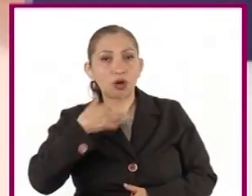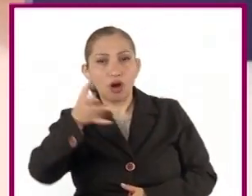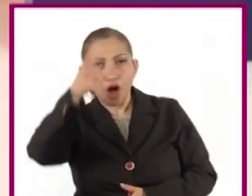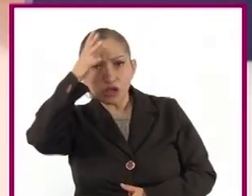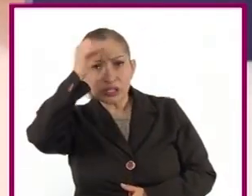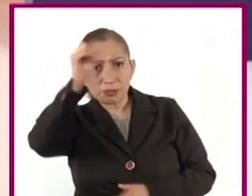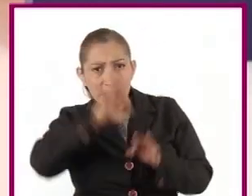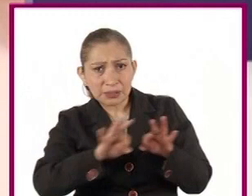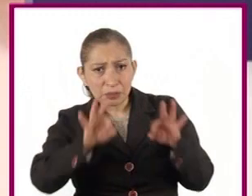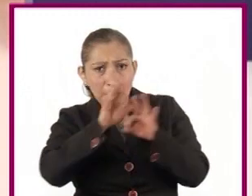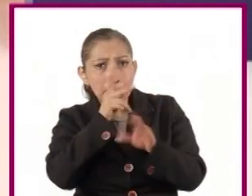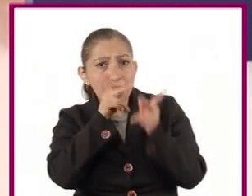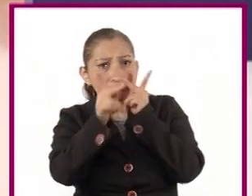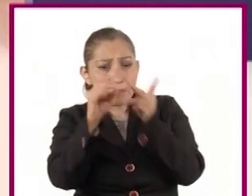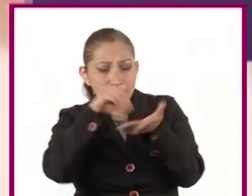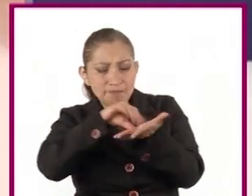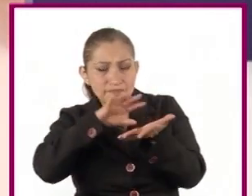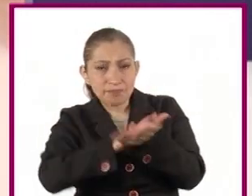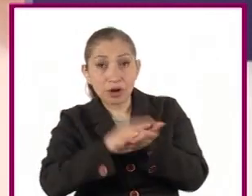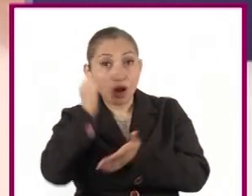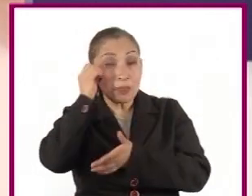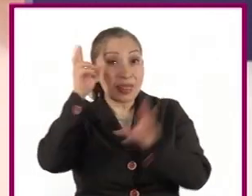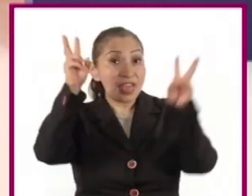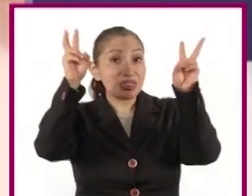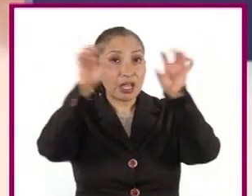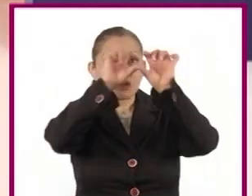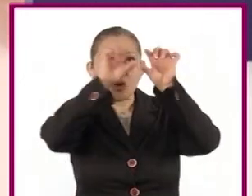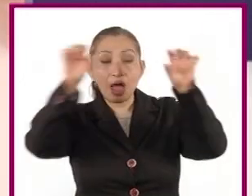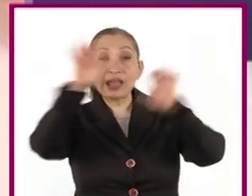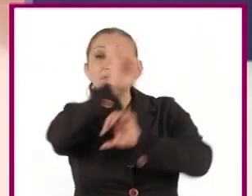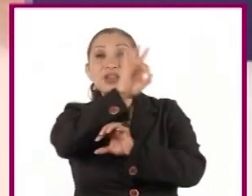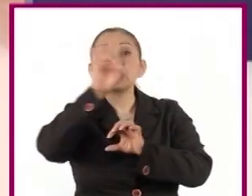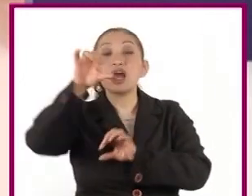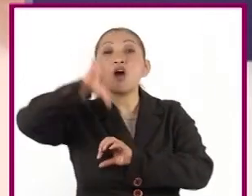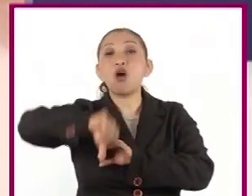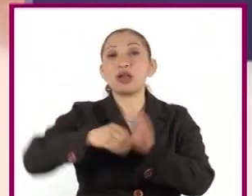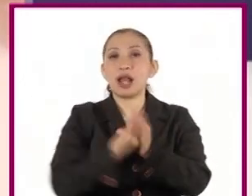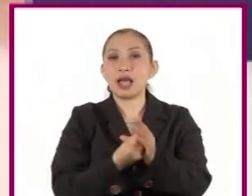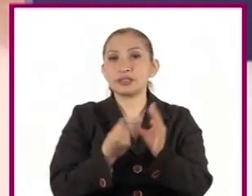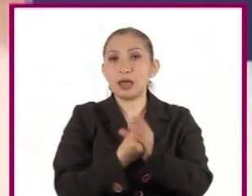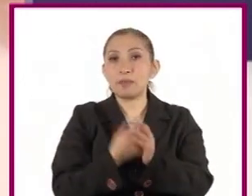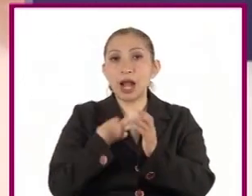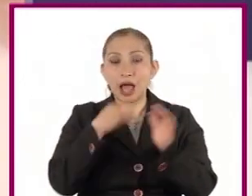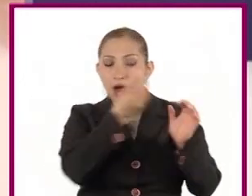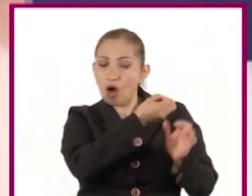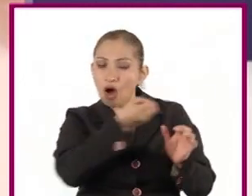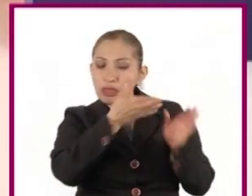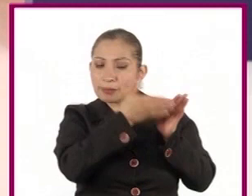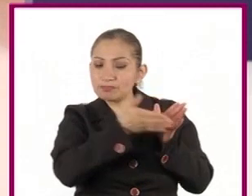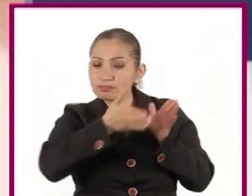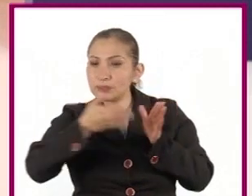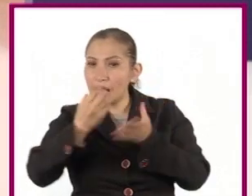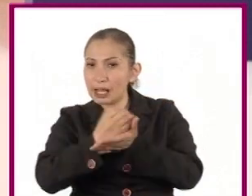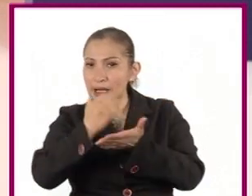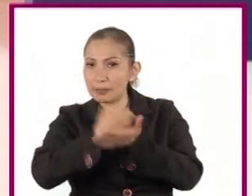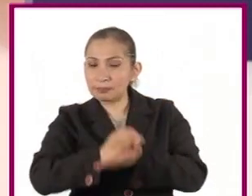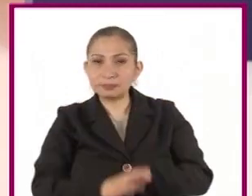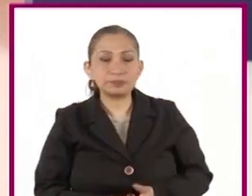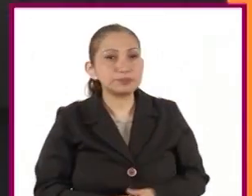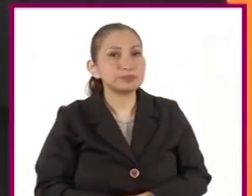más importantes. No olviden escribir el título y fecha de la sesión para que no pierdan la secuencia en su cuaderno de